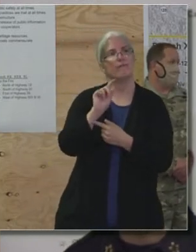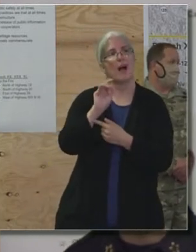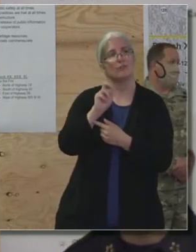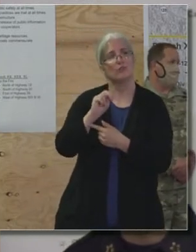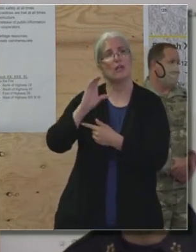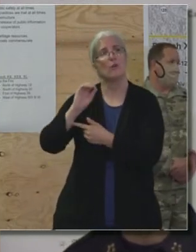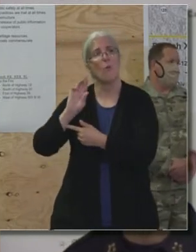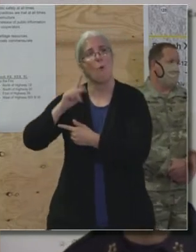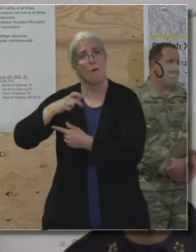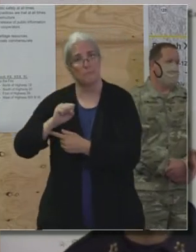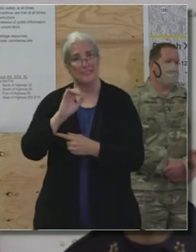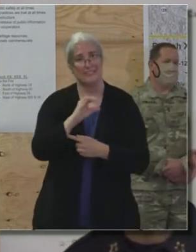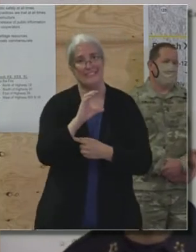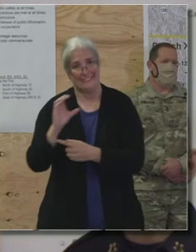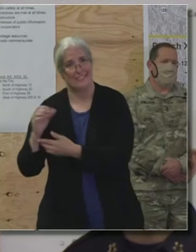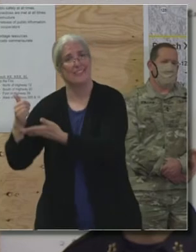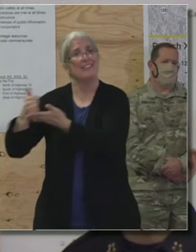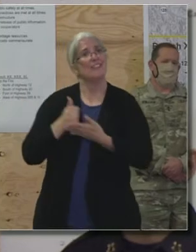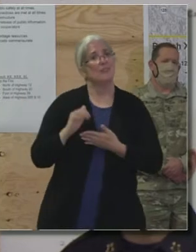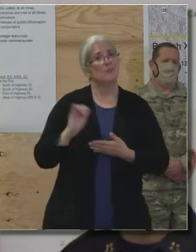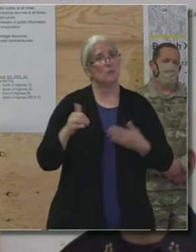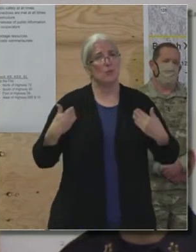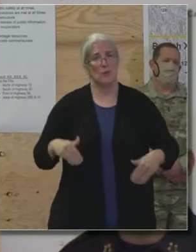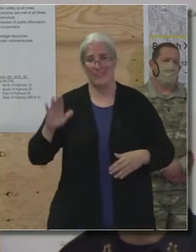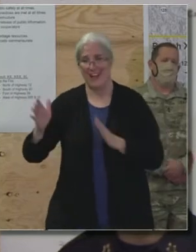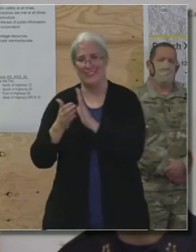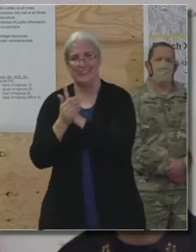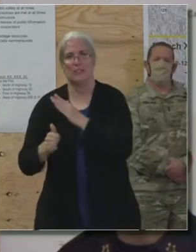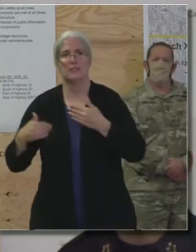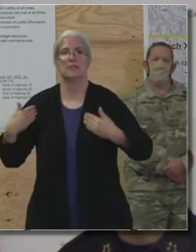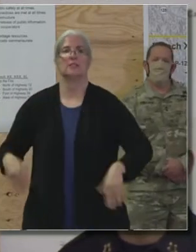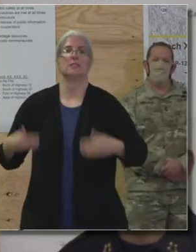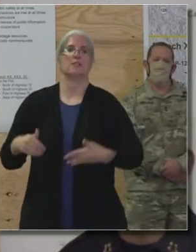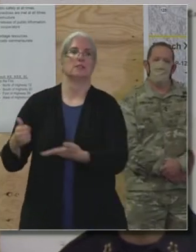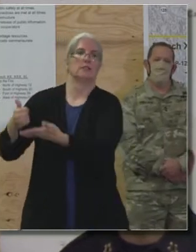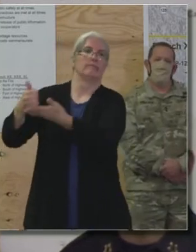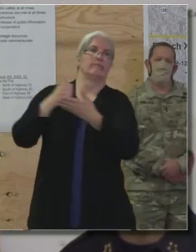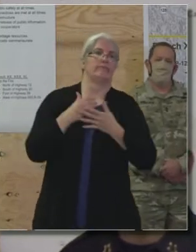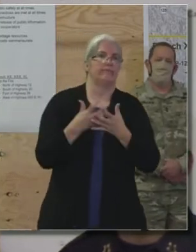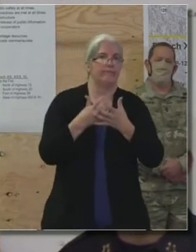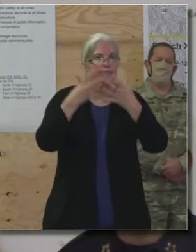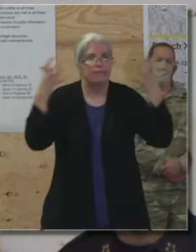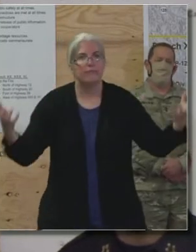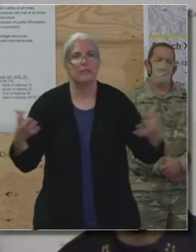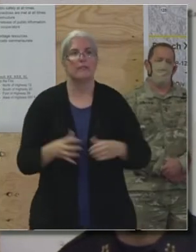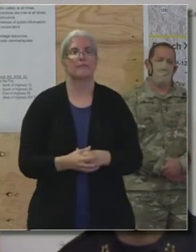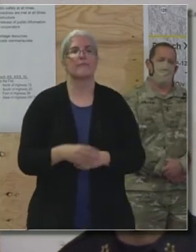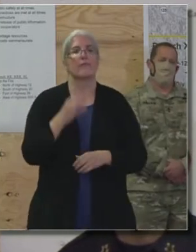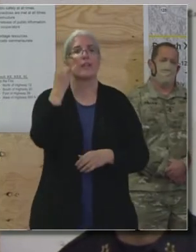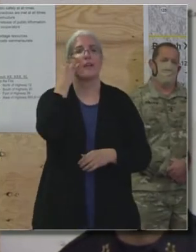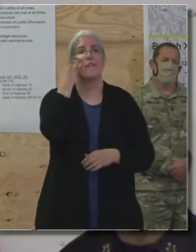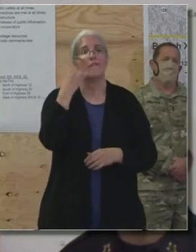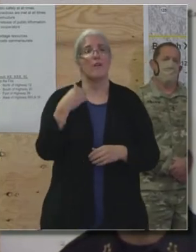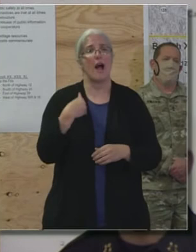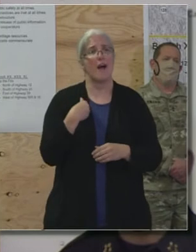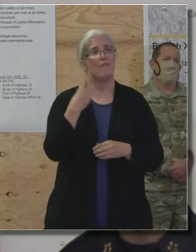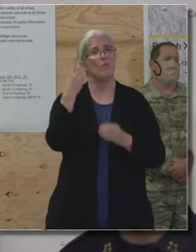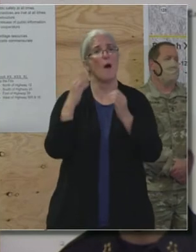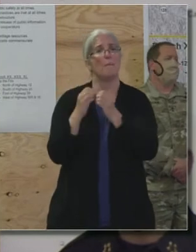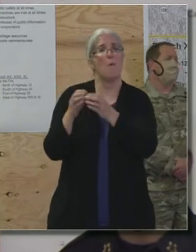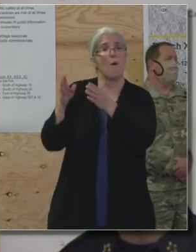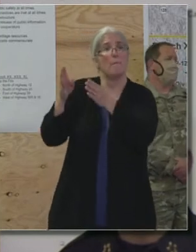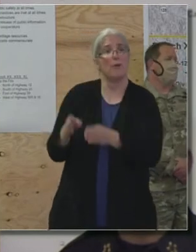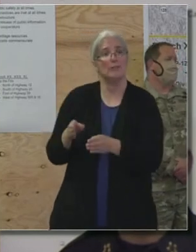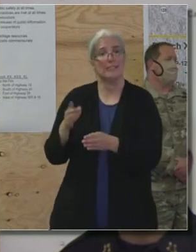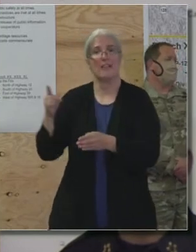debo comentar sobre su personal su pericia ha sido invaluable y les puedo asegurar que si tuviéramos a una persona más vamos a